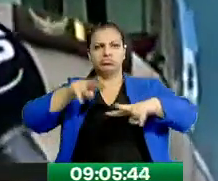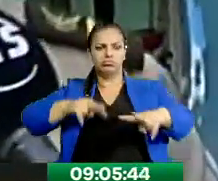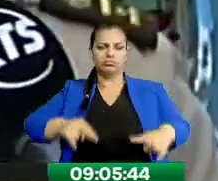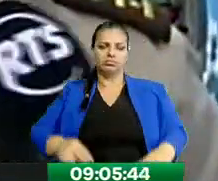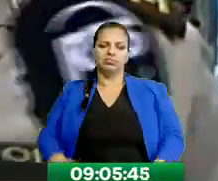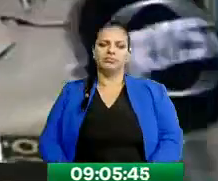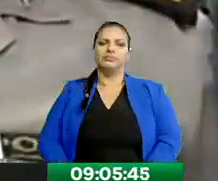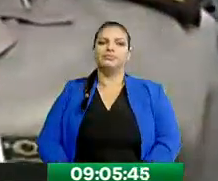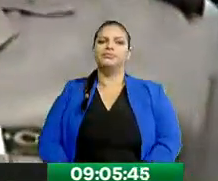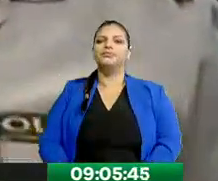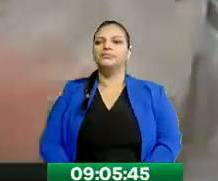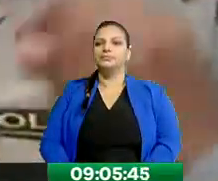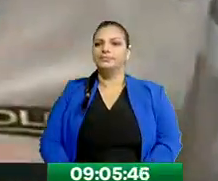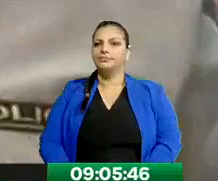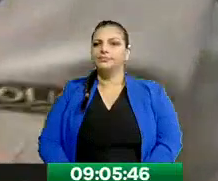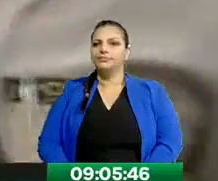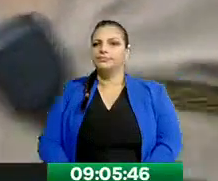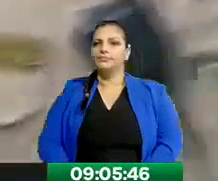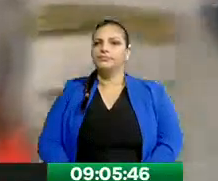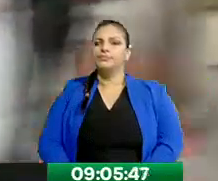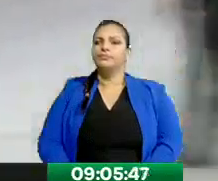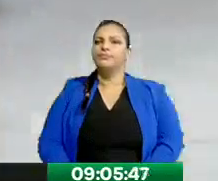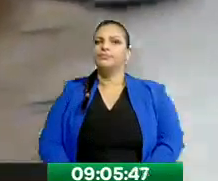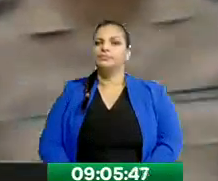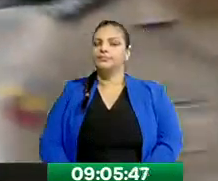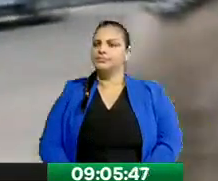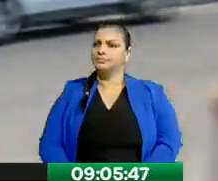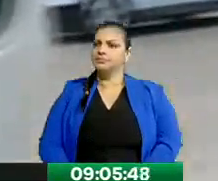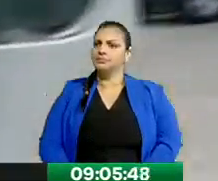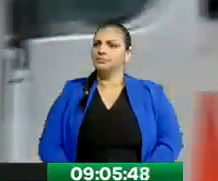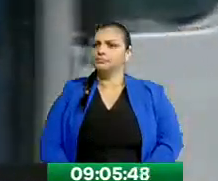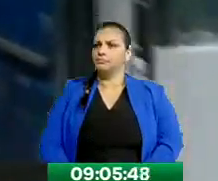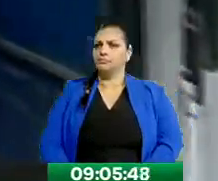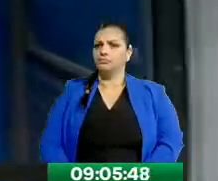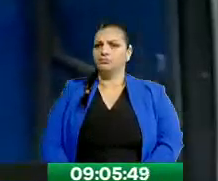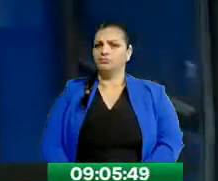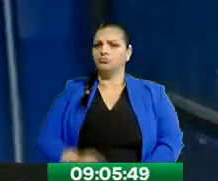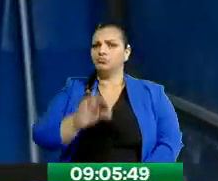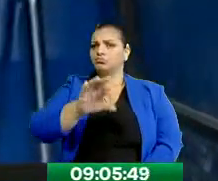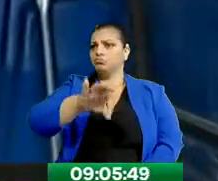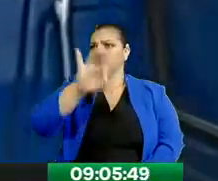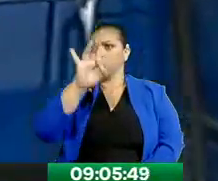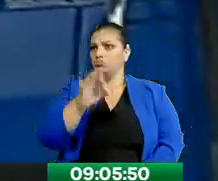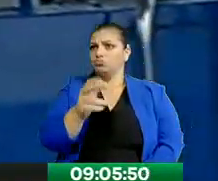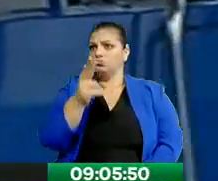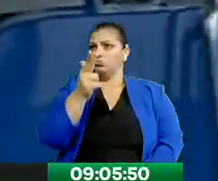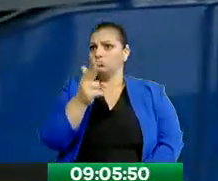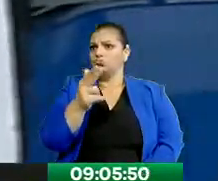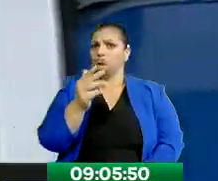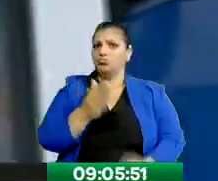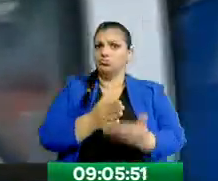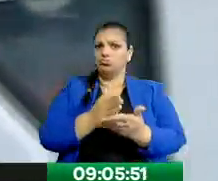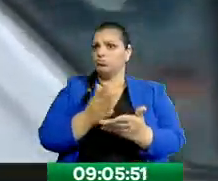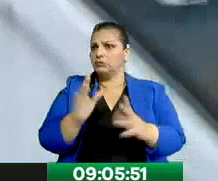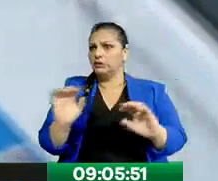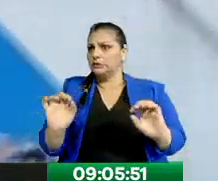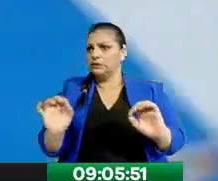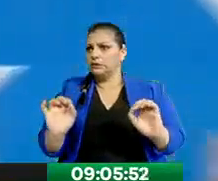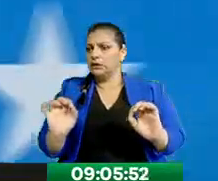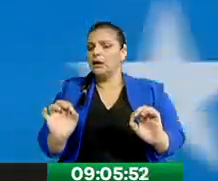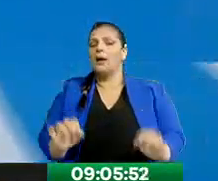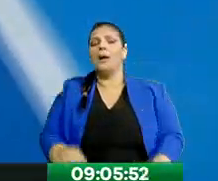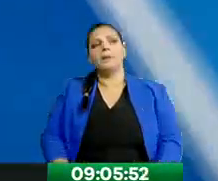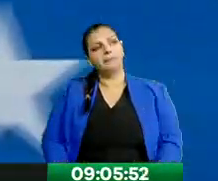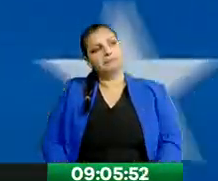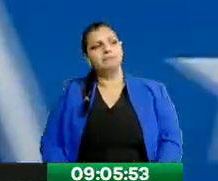la Policía Nacional. Perfecto. Ahora, usted manifestaba, no se han encontrado de pronto evidencias como armas de fuego, como sustancias. Eso implica que por lo menos el día de